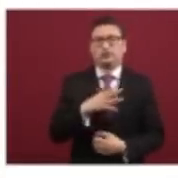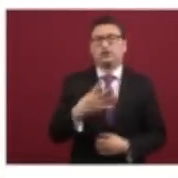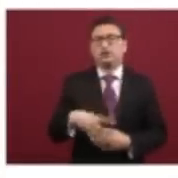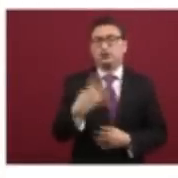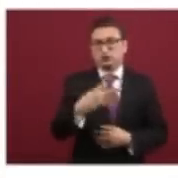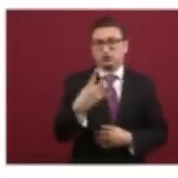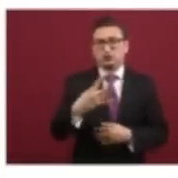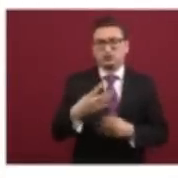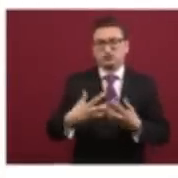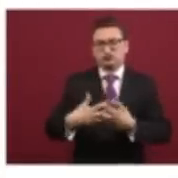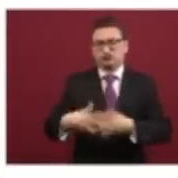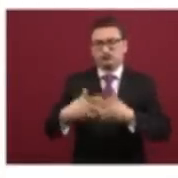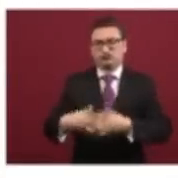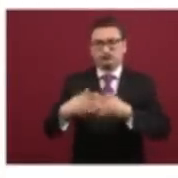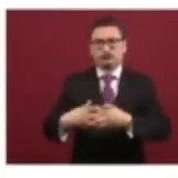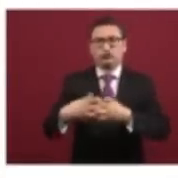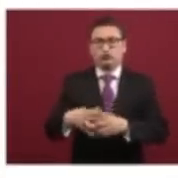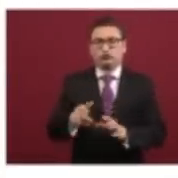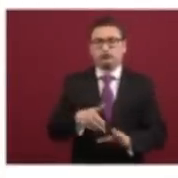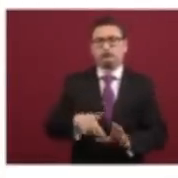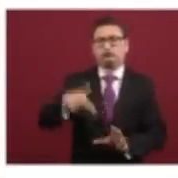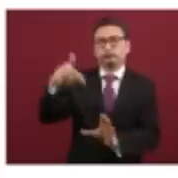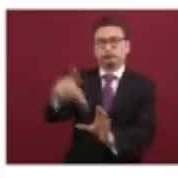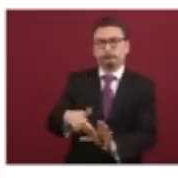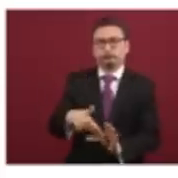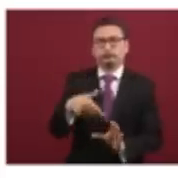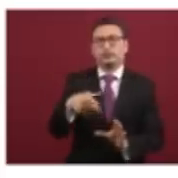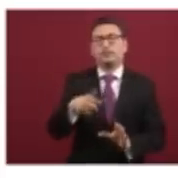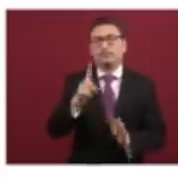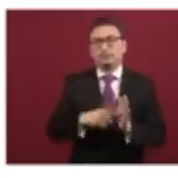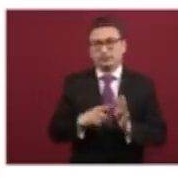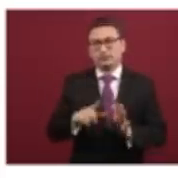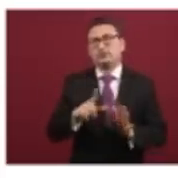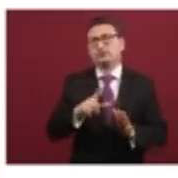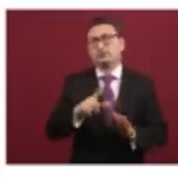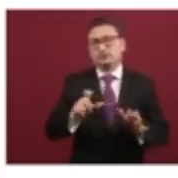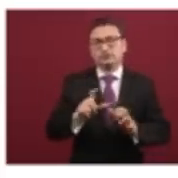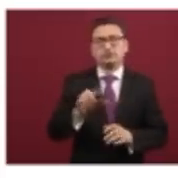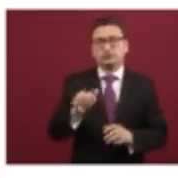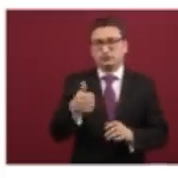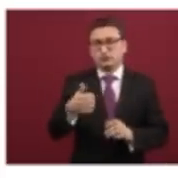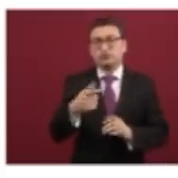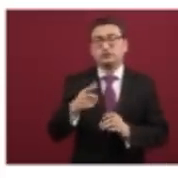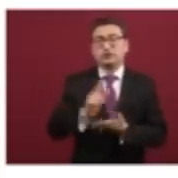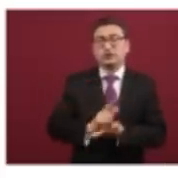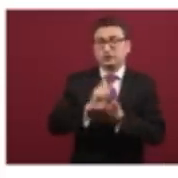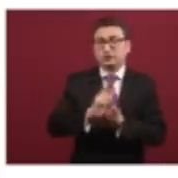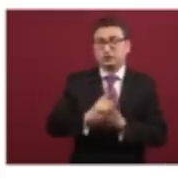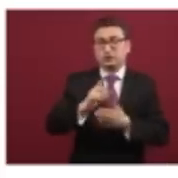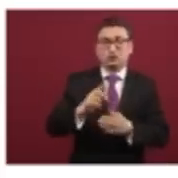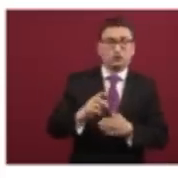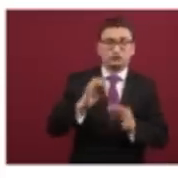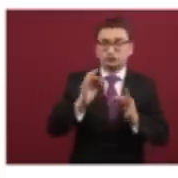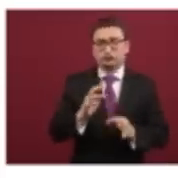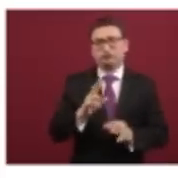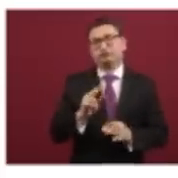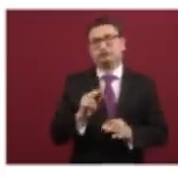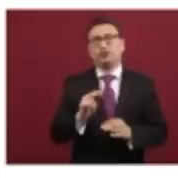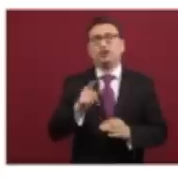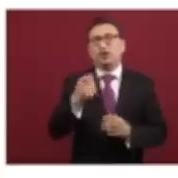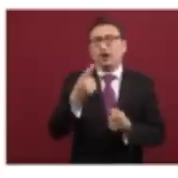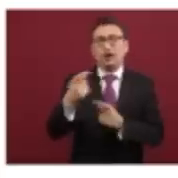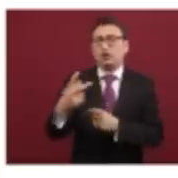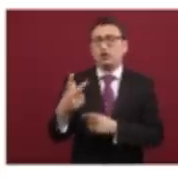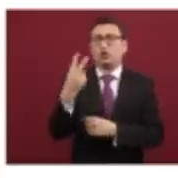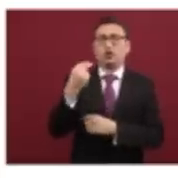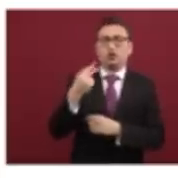de bombas de las 1746 con diferencia en el litro a litro. Las 11 que no permitieron